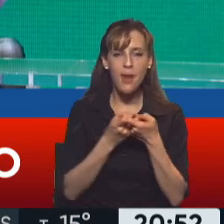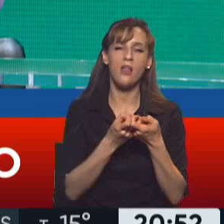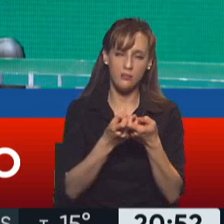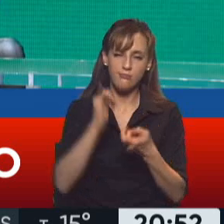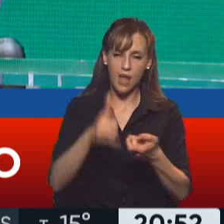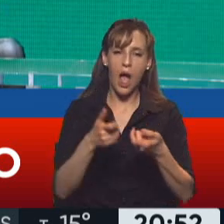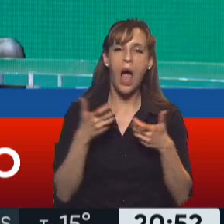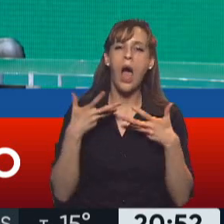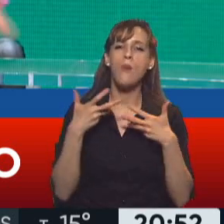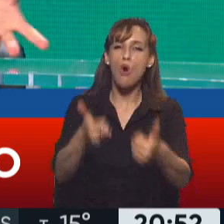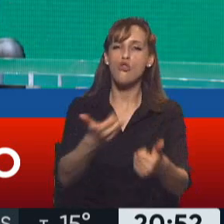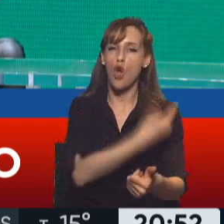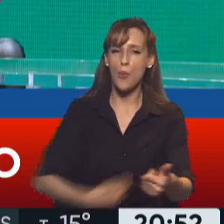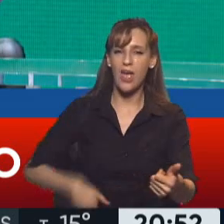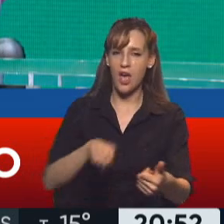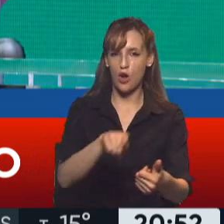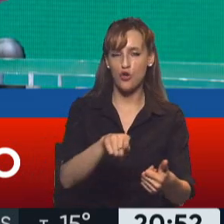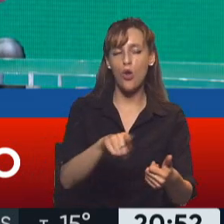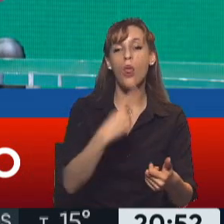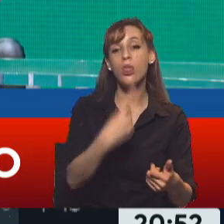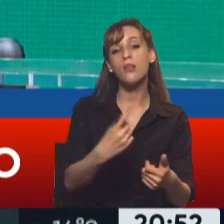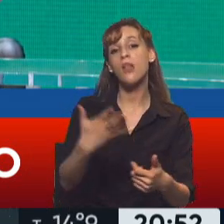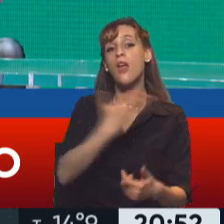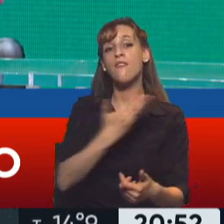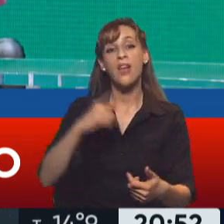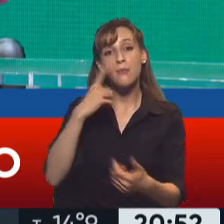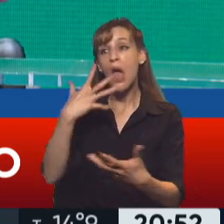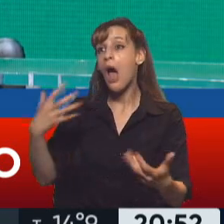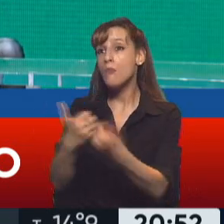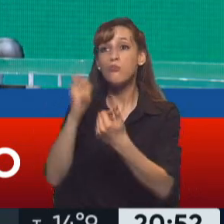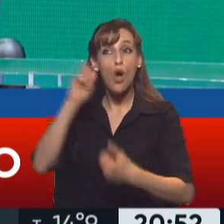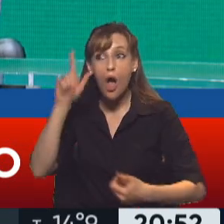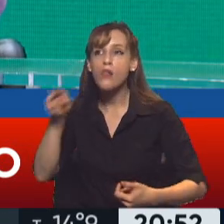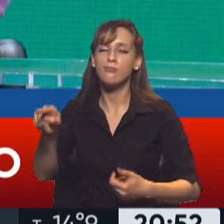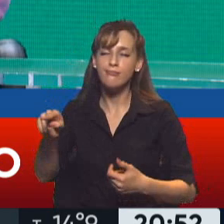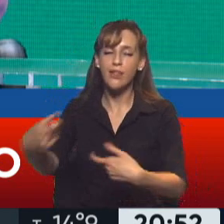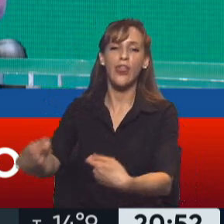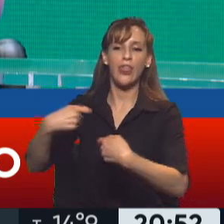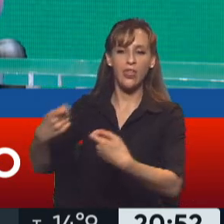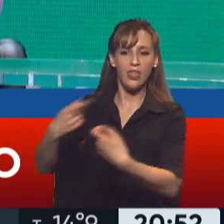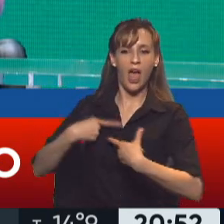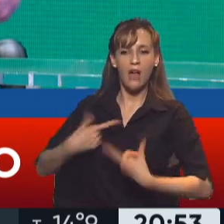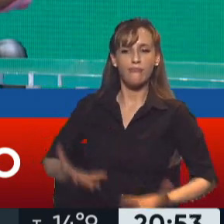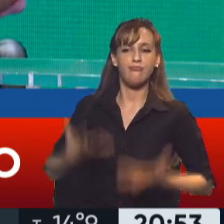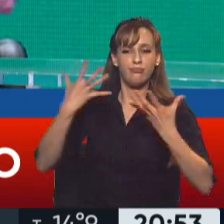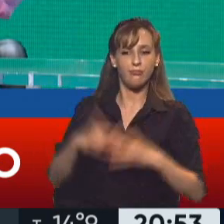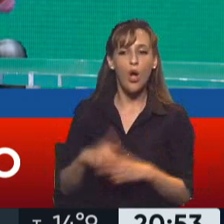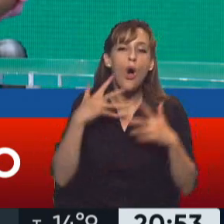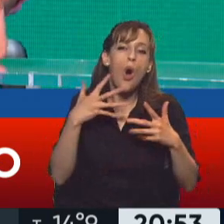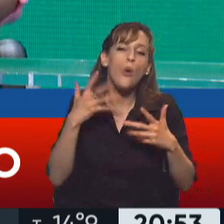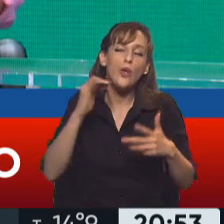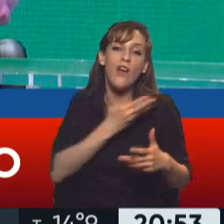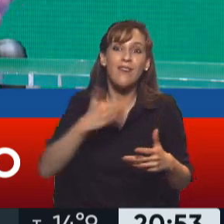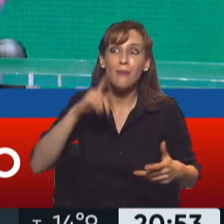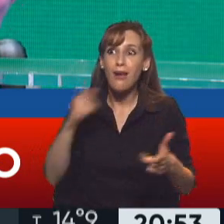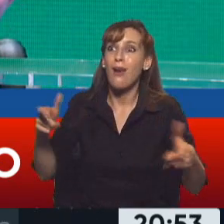mejore y entienden que la estabilidad viene de la mano de un acuerdo con el Fondo Monetario Internacional. Obviamente no es el mejor de los escenarios, estar negociando con